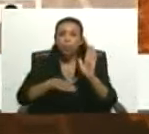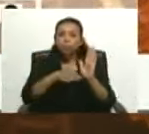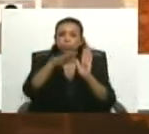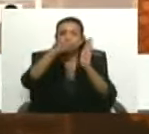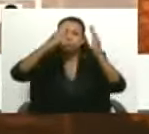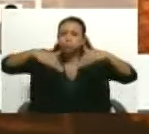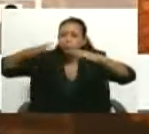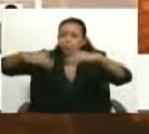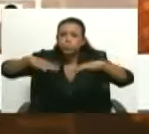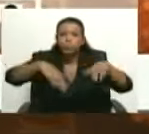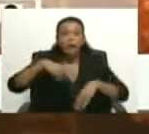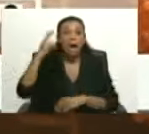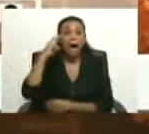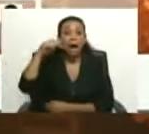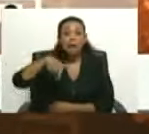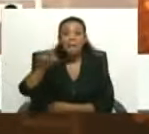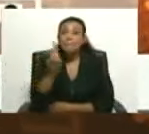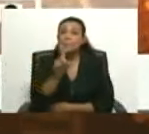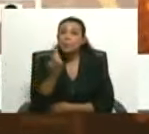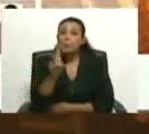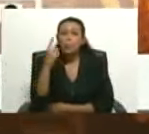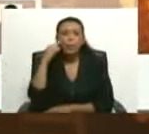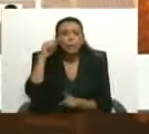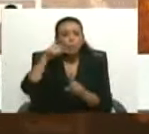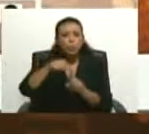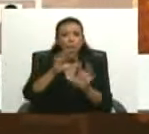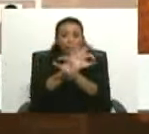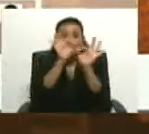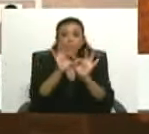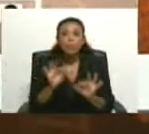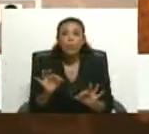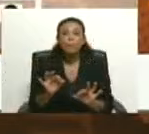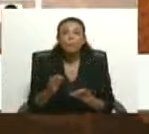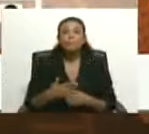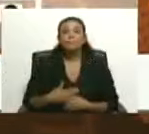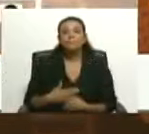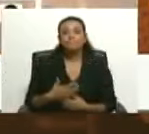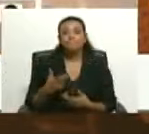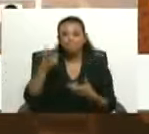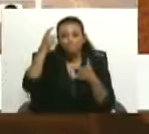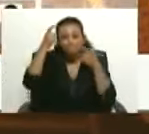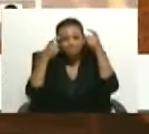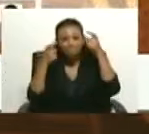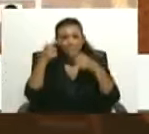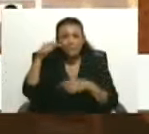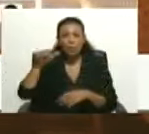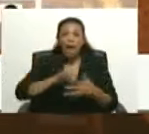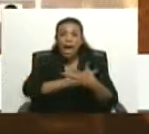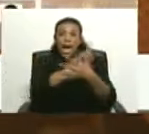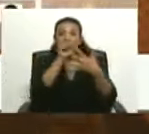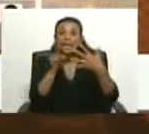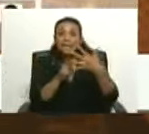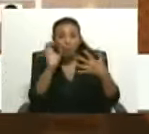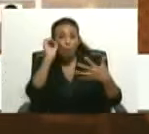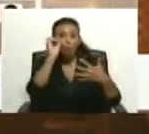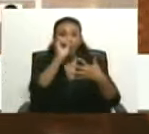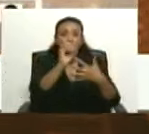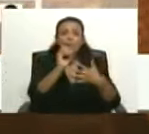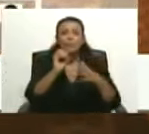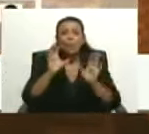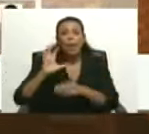aquí en Venezuela, y siempre tenemos como hoja de ruta al comandante Hugo Chávez, al quinto objetivo histórico,